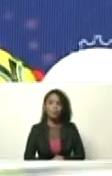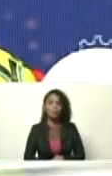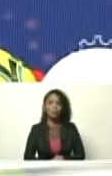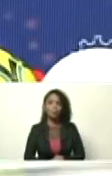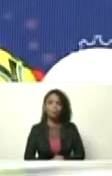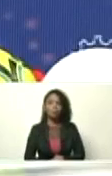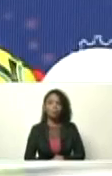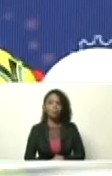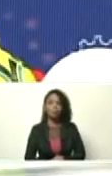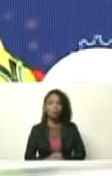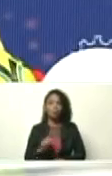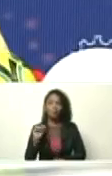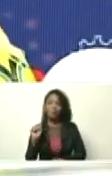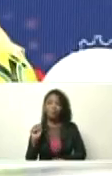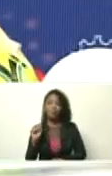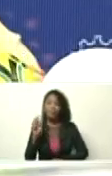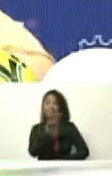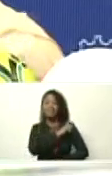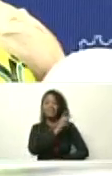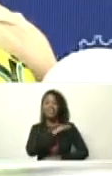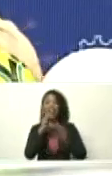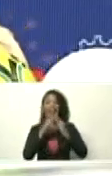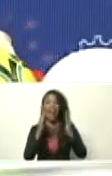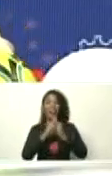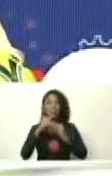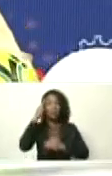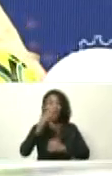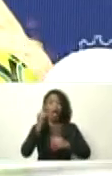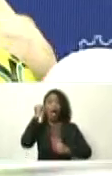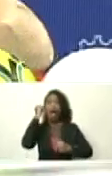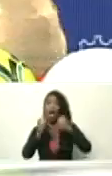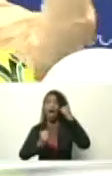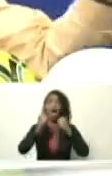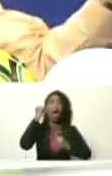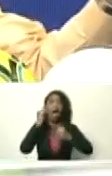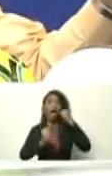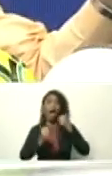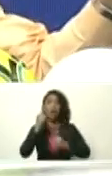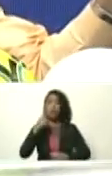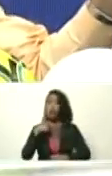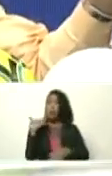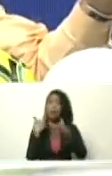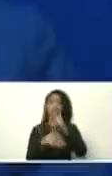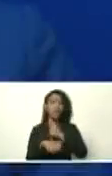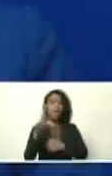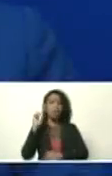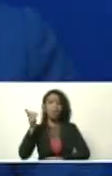¿Ah? Y el jefe de la Casa Militar como loco detrás mío. Yo me fui en mi taxi.